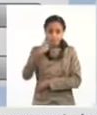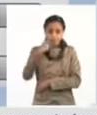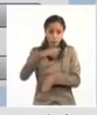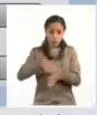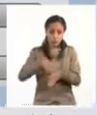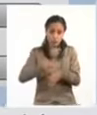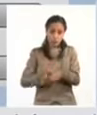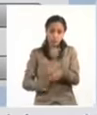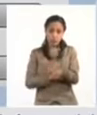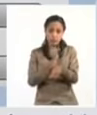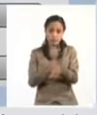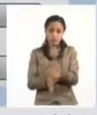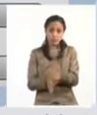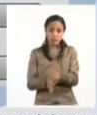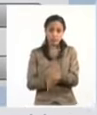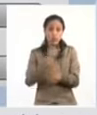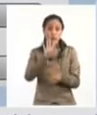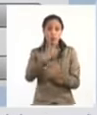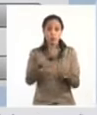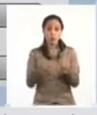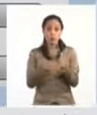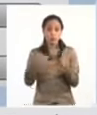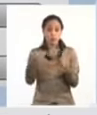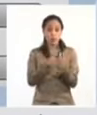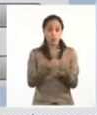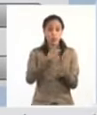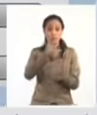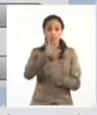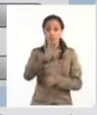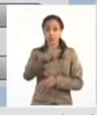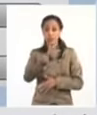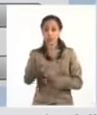enfermedad, pues asciende a